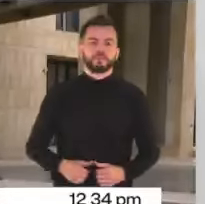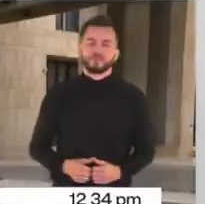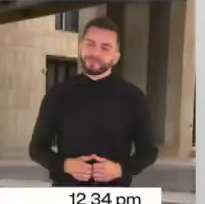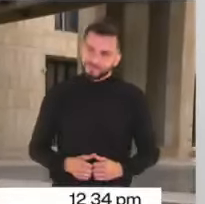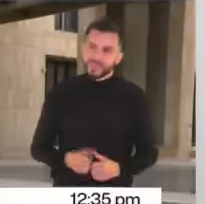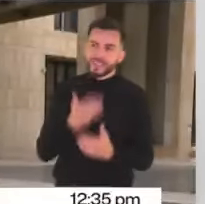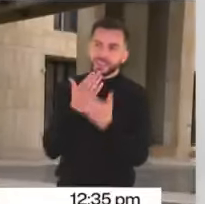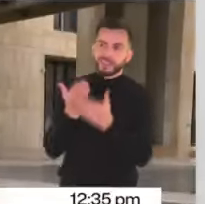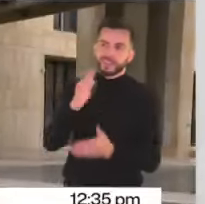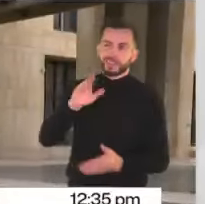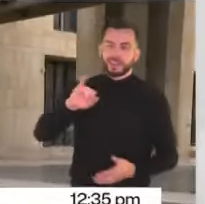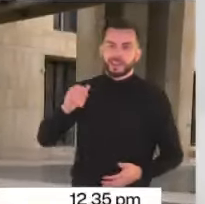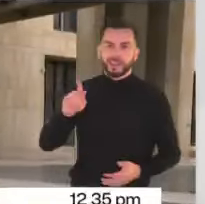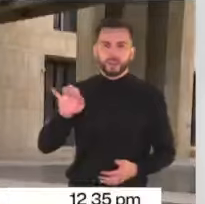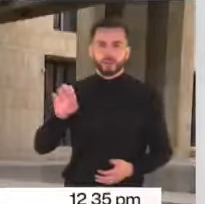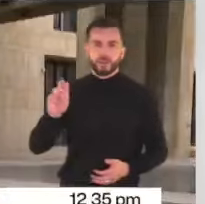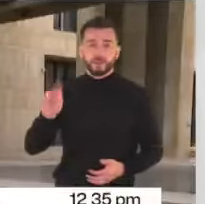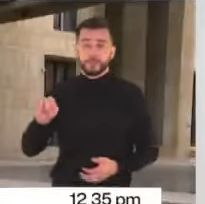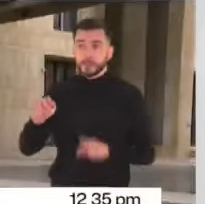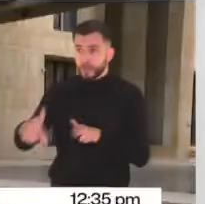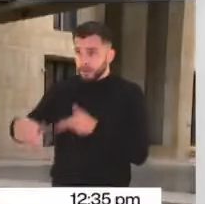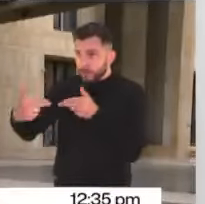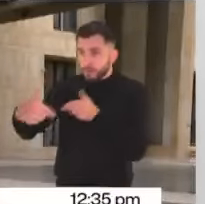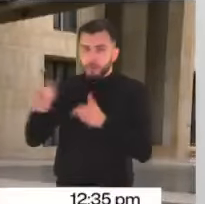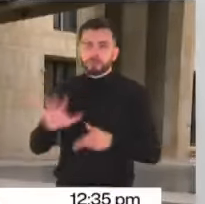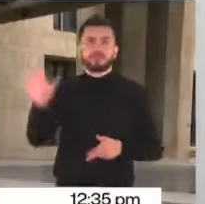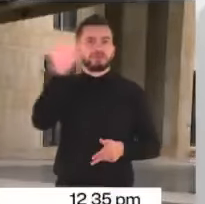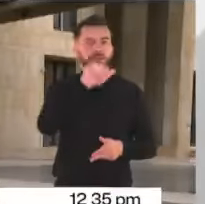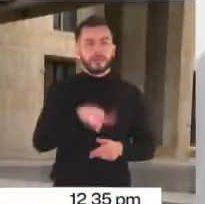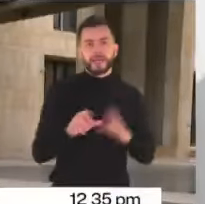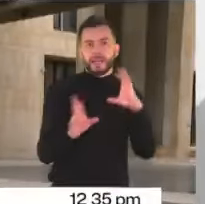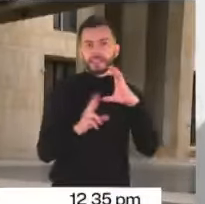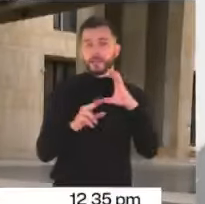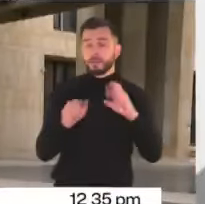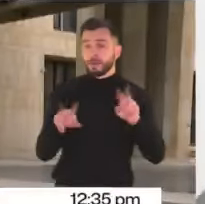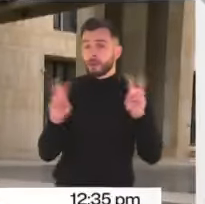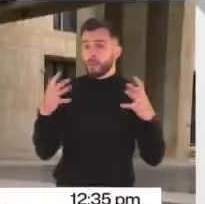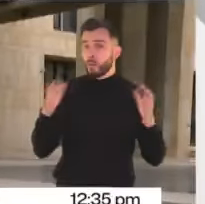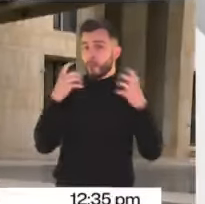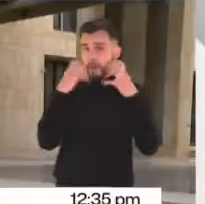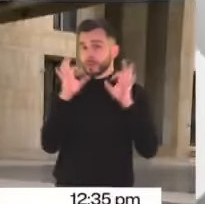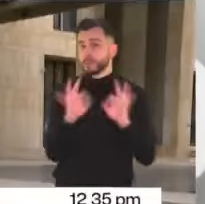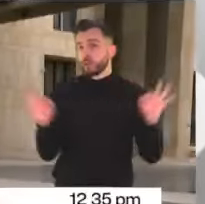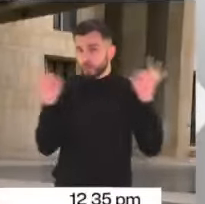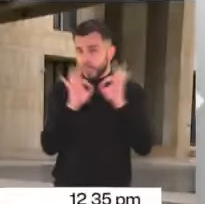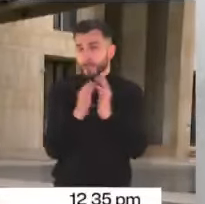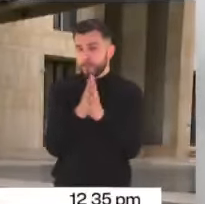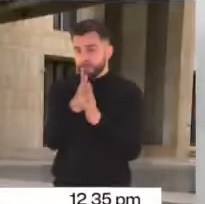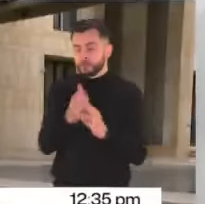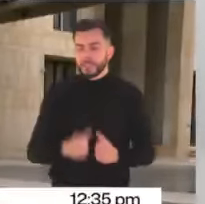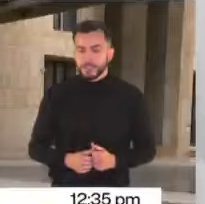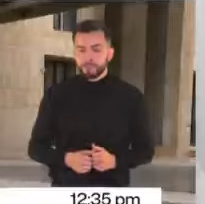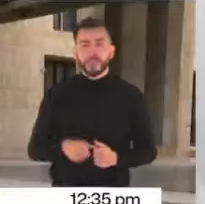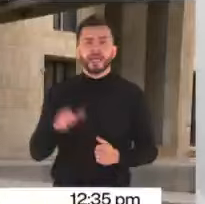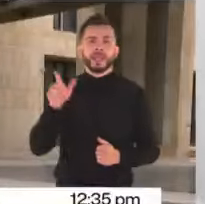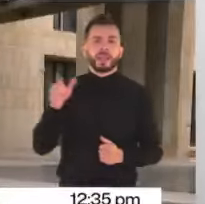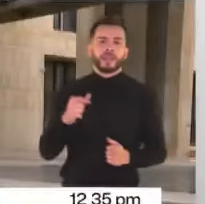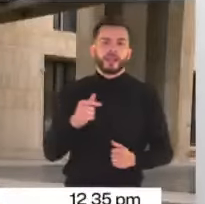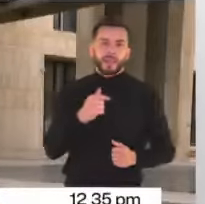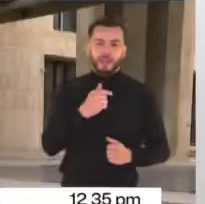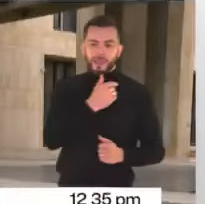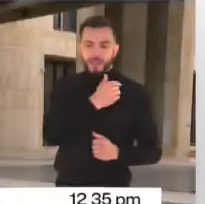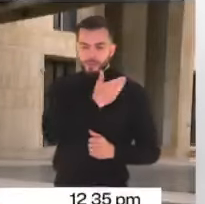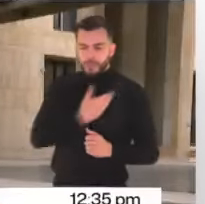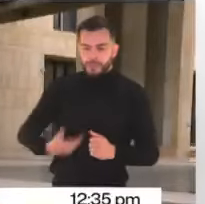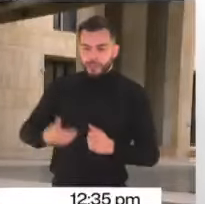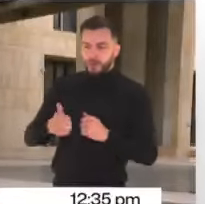que sí, Jason, información desde diferentes puntos aquí en Noticias RCN con este tema tan importante. Y les contamos que el presidente de la Corte Suprema